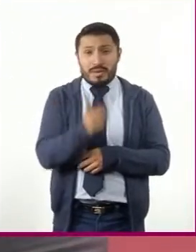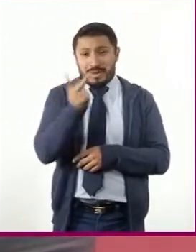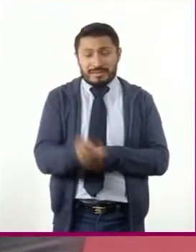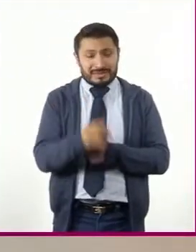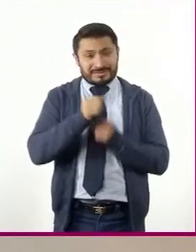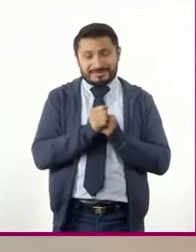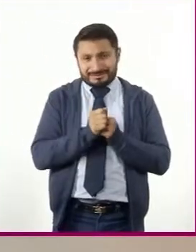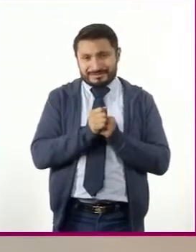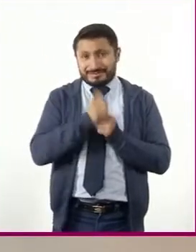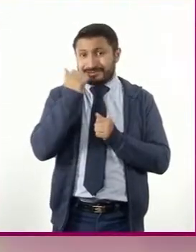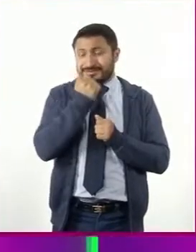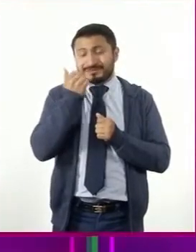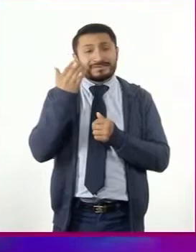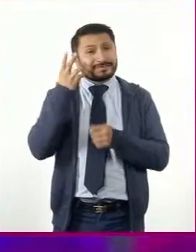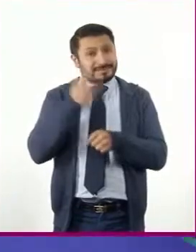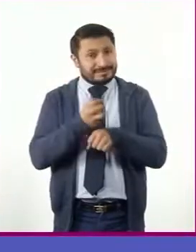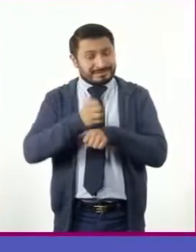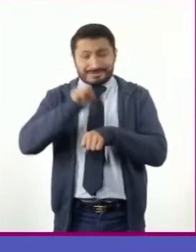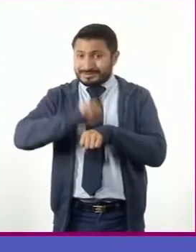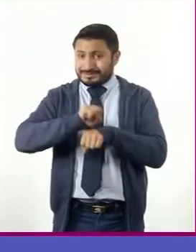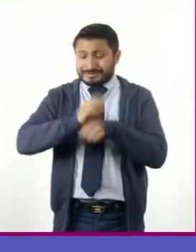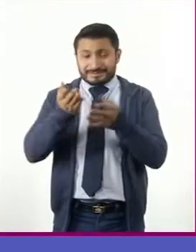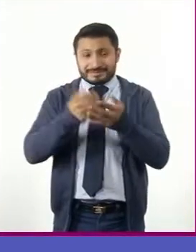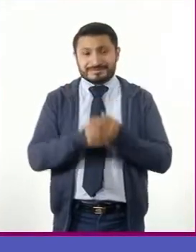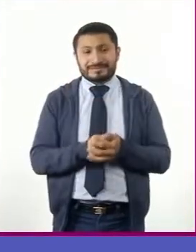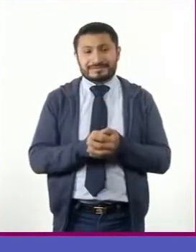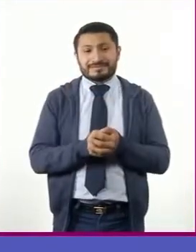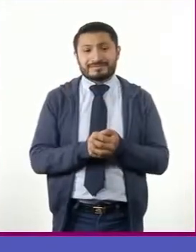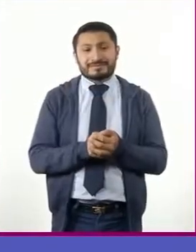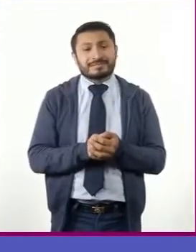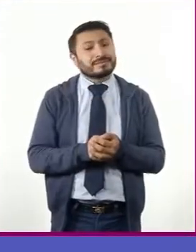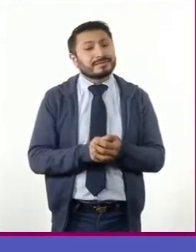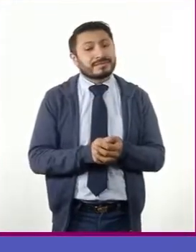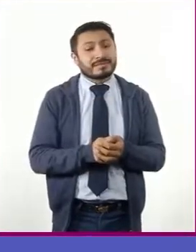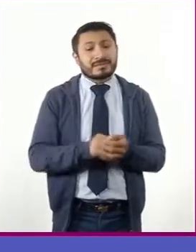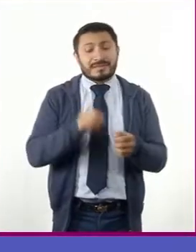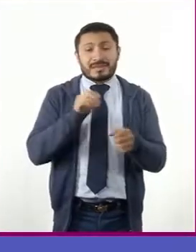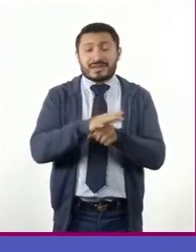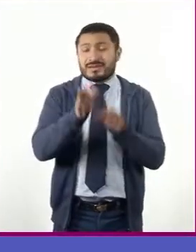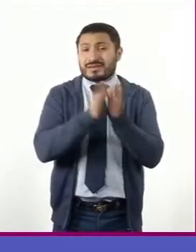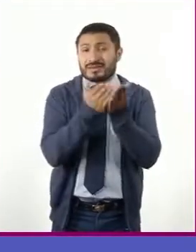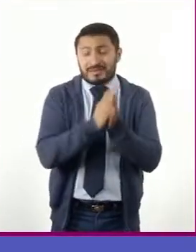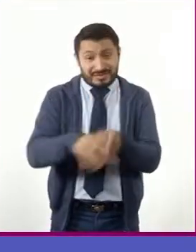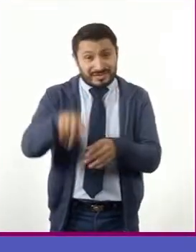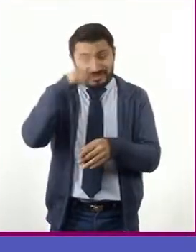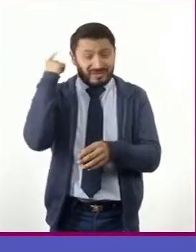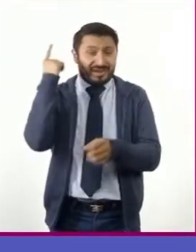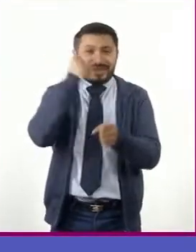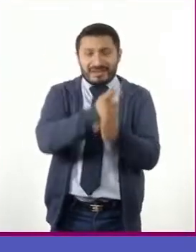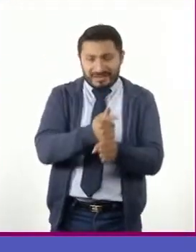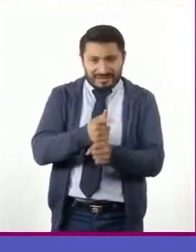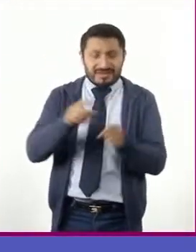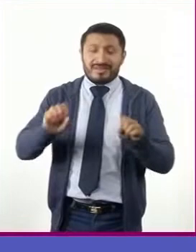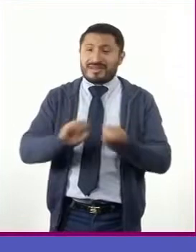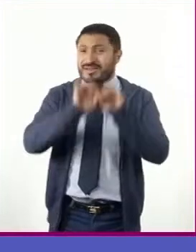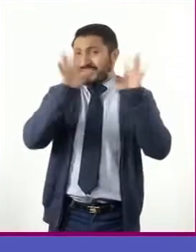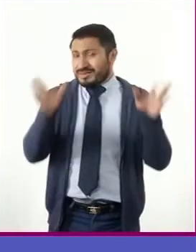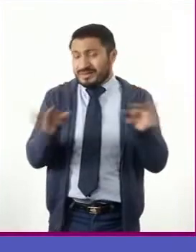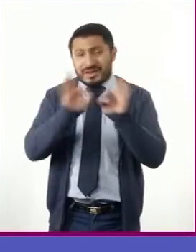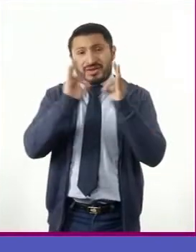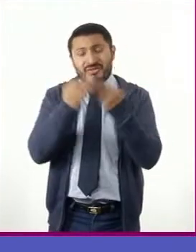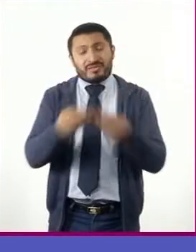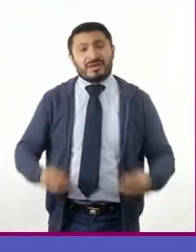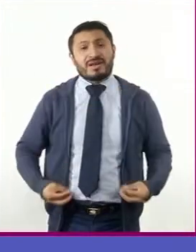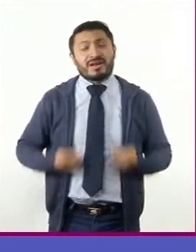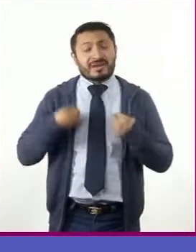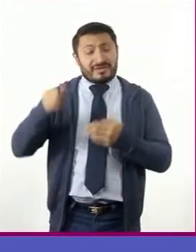Luna, alumna de tercer grado. ¿En qué novelas es más fácil identificar claramente los modos de vida